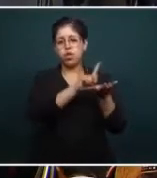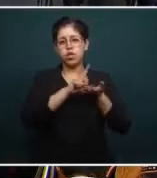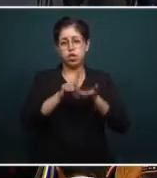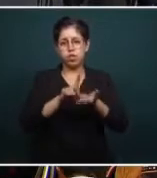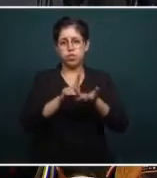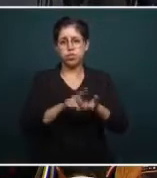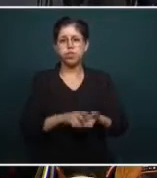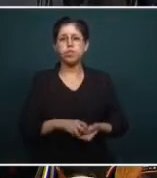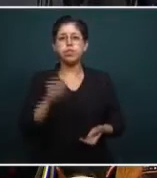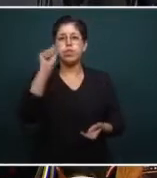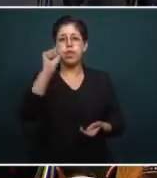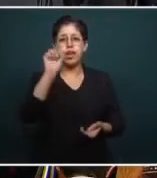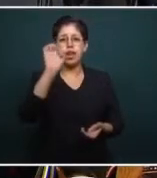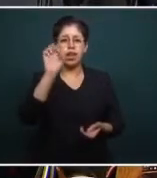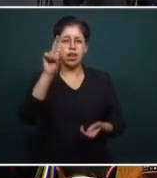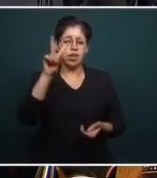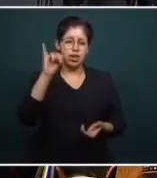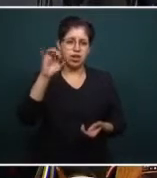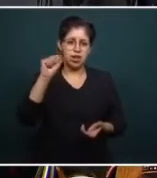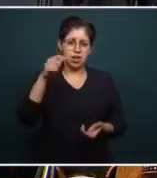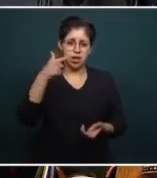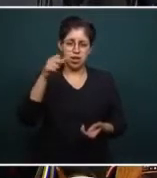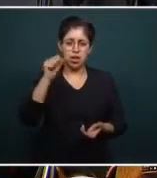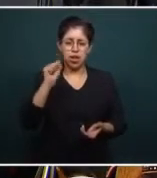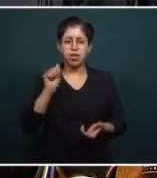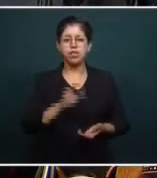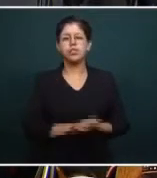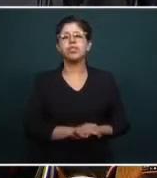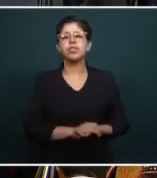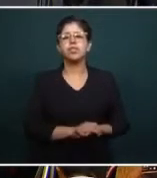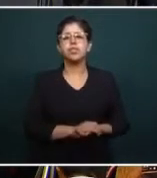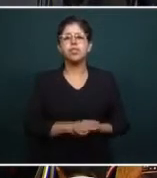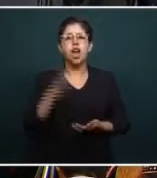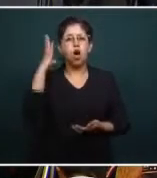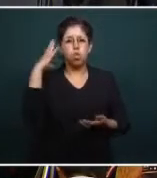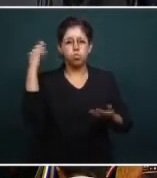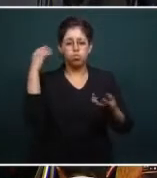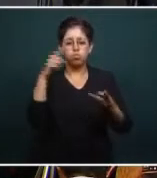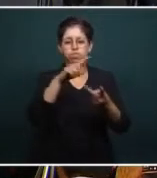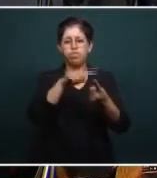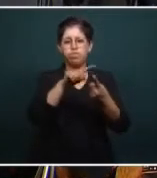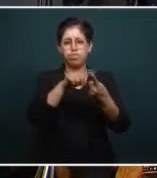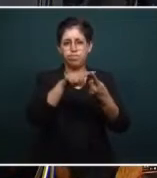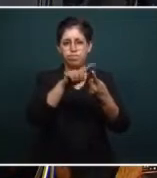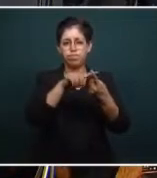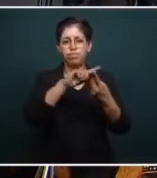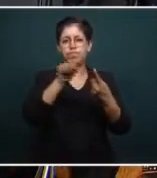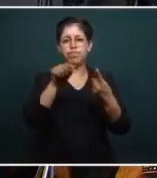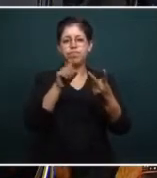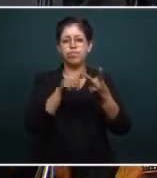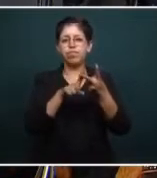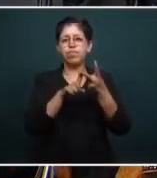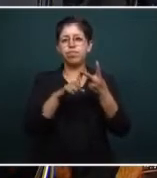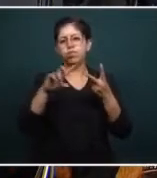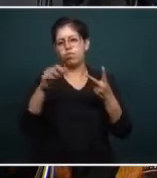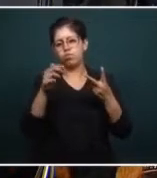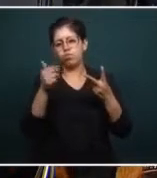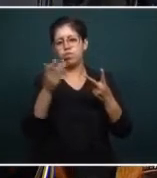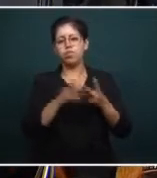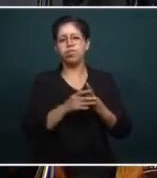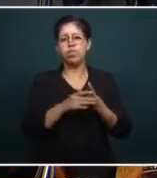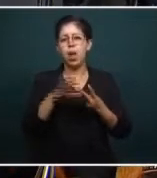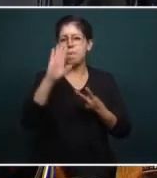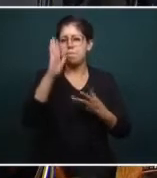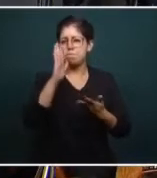guess it's Servigas the home Guadiana, gas. en Francisco y Madero, Coahuila, con un margen de 5 pesos 35 So it's centavos por litro, 1078. mientras que el